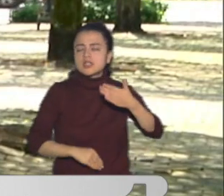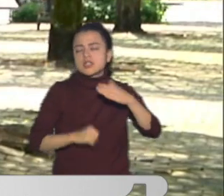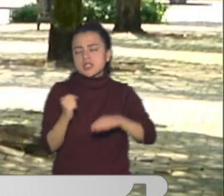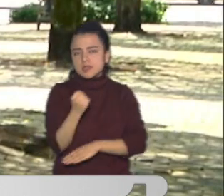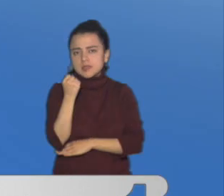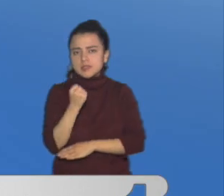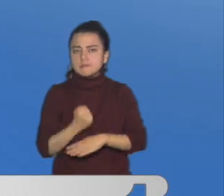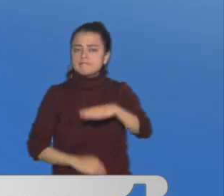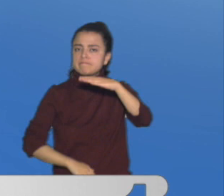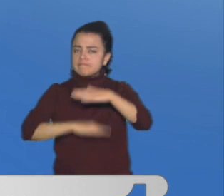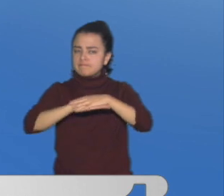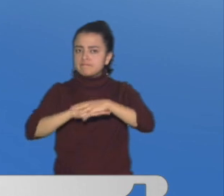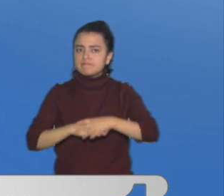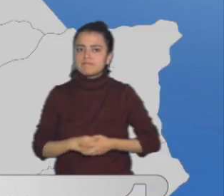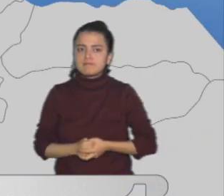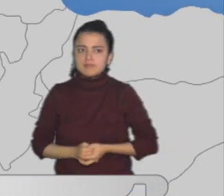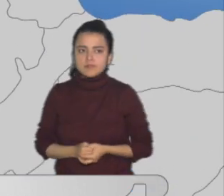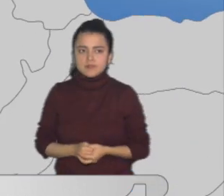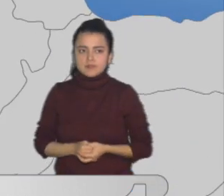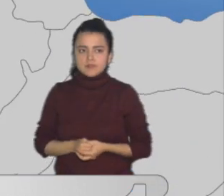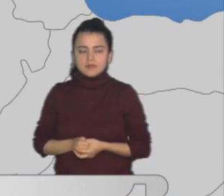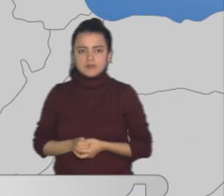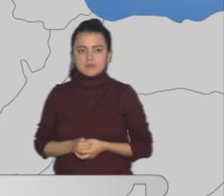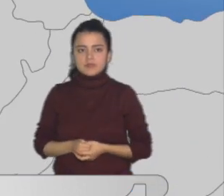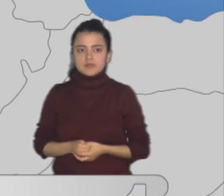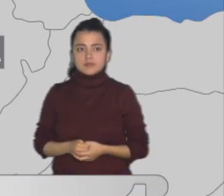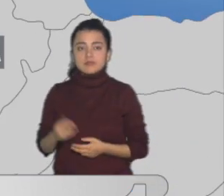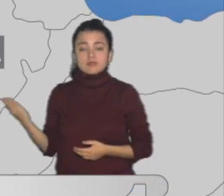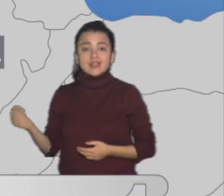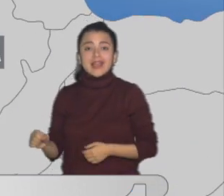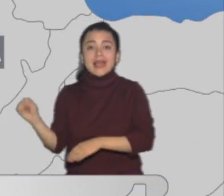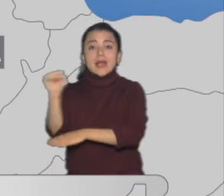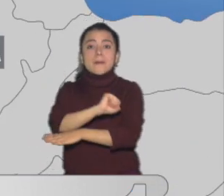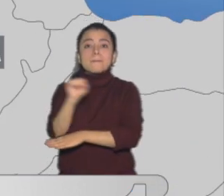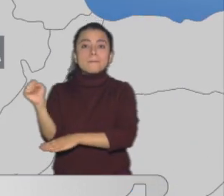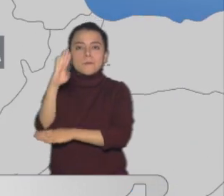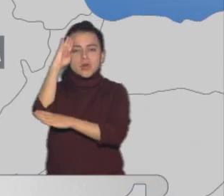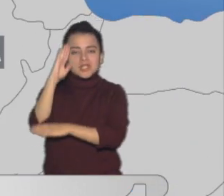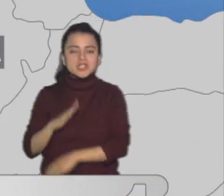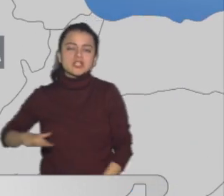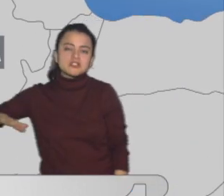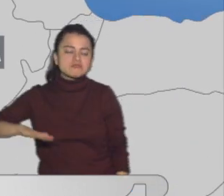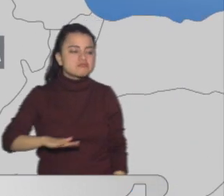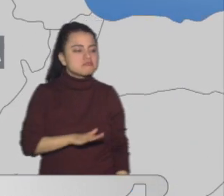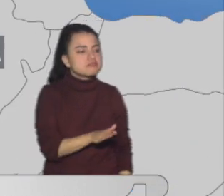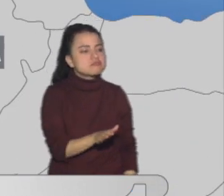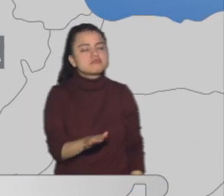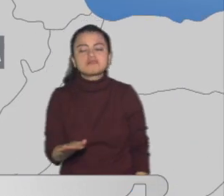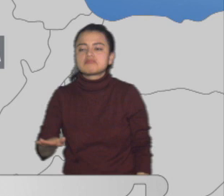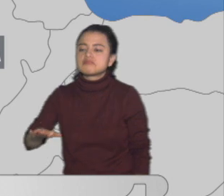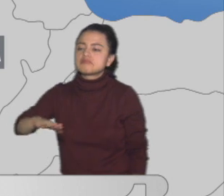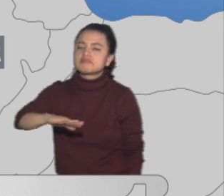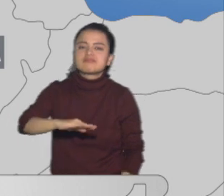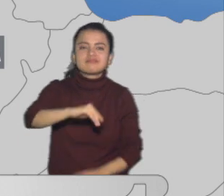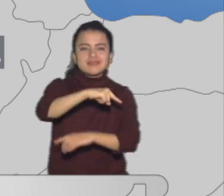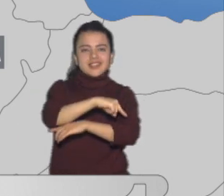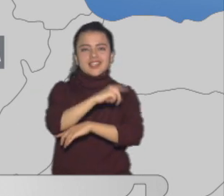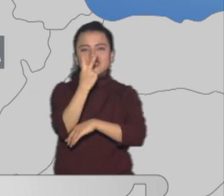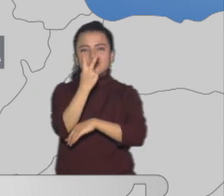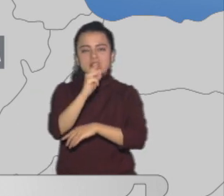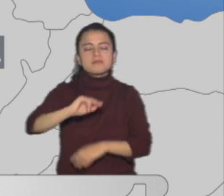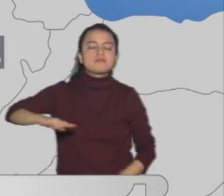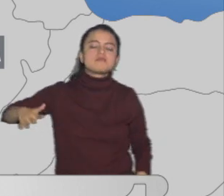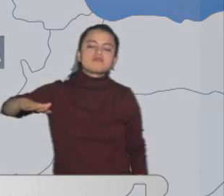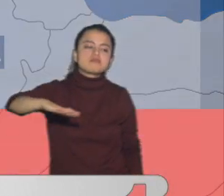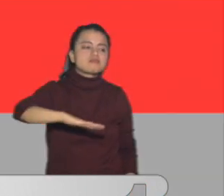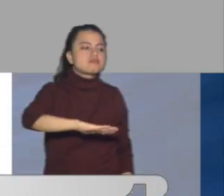responsables. La patrulla de policía realizaba labores de vigilancia comunitaria a la medianoche en el barrio El Llano del municipio de Santa